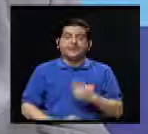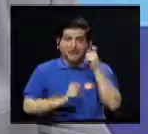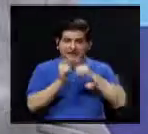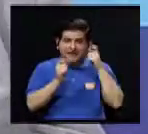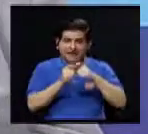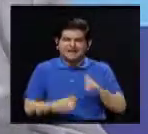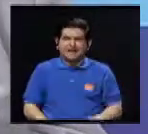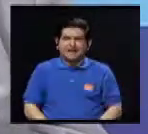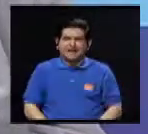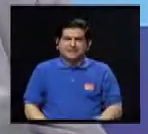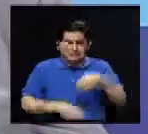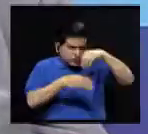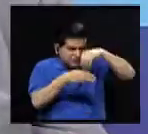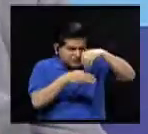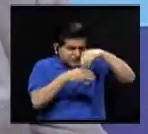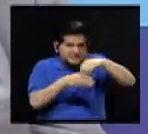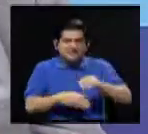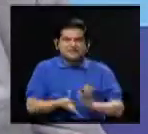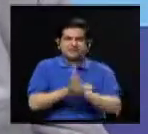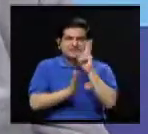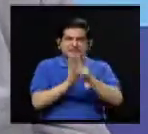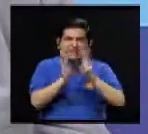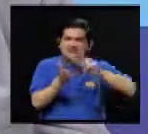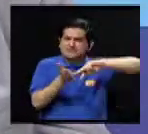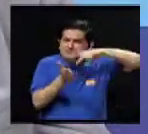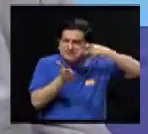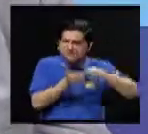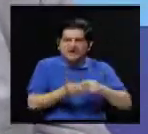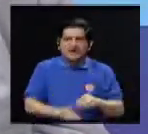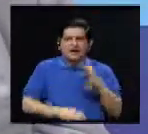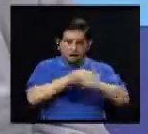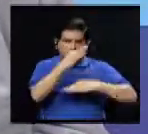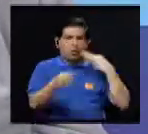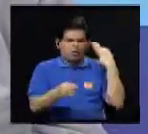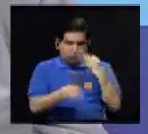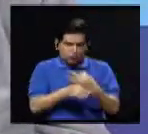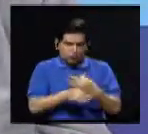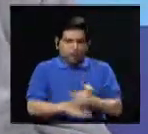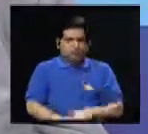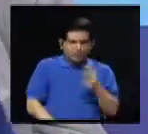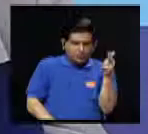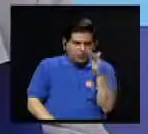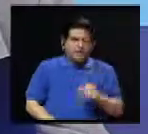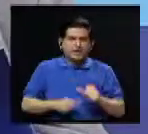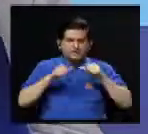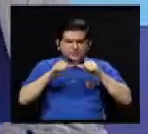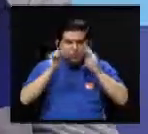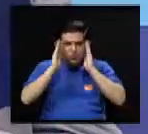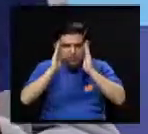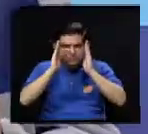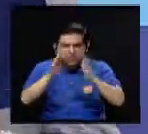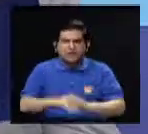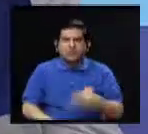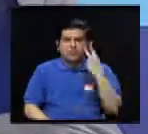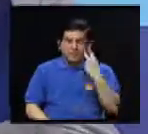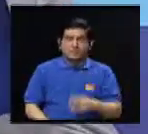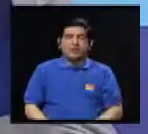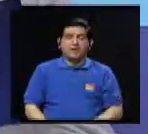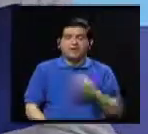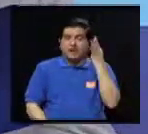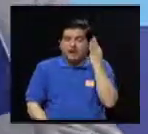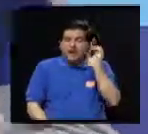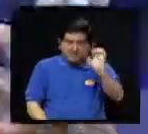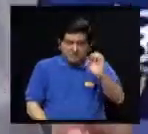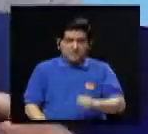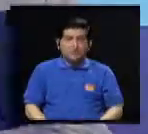justamente la esencia de lo que es el documental, el género documental, que es dar seguimiento, porque entonces vemos a Doña Esperanza en